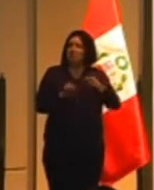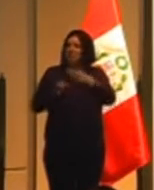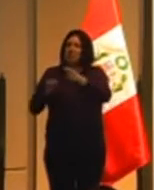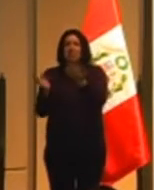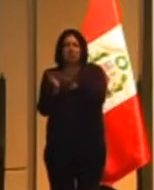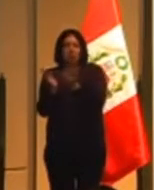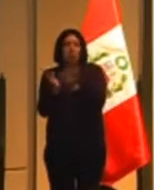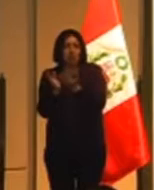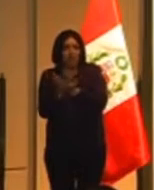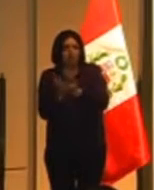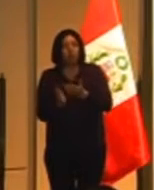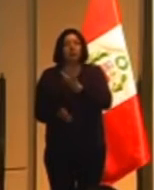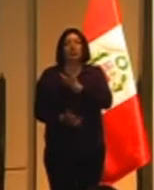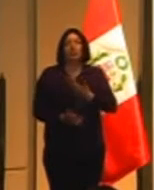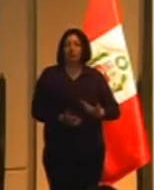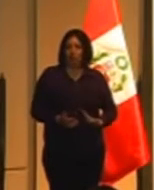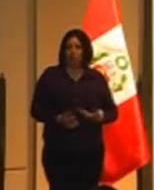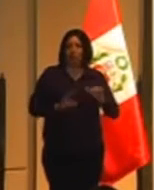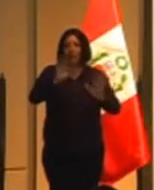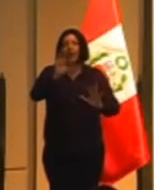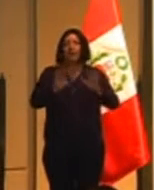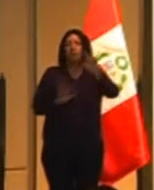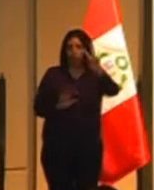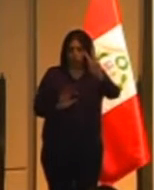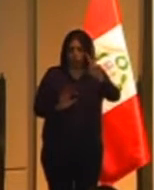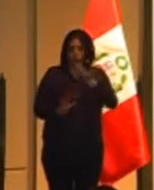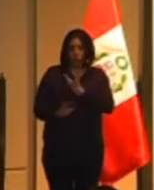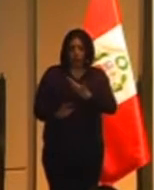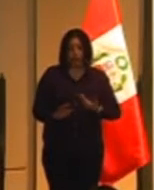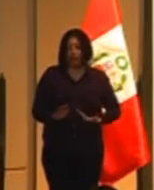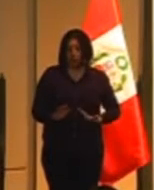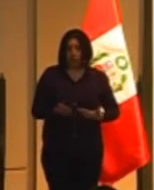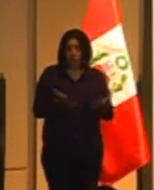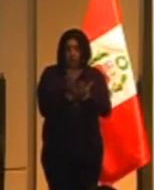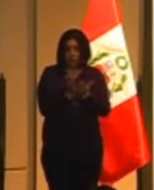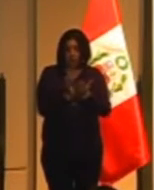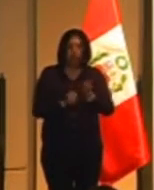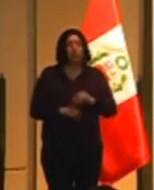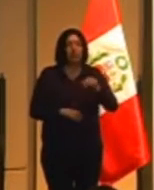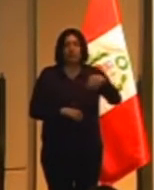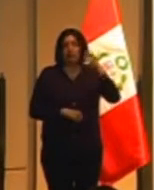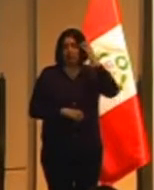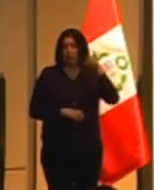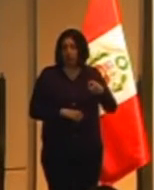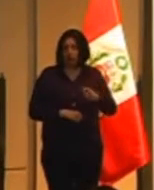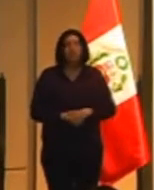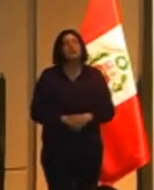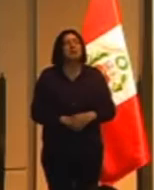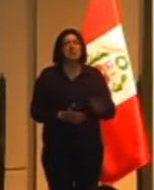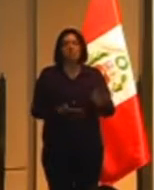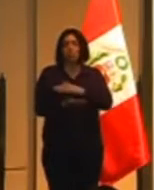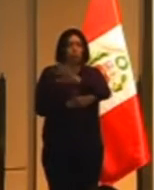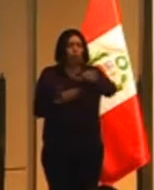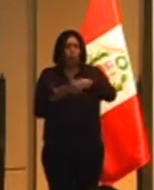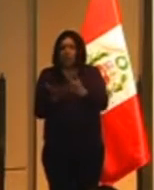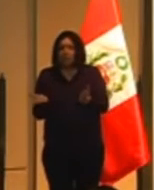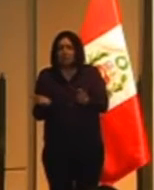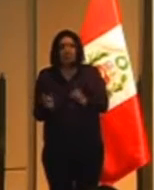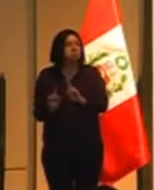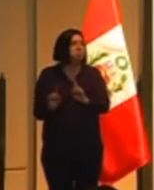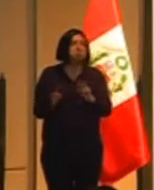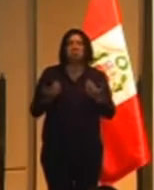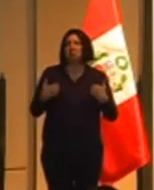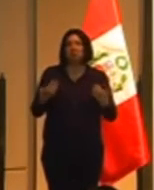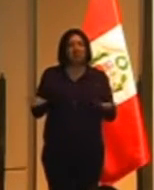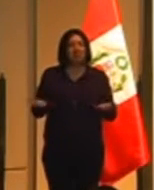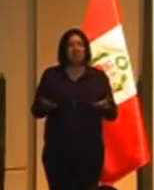colegios estatales, hay 12 colegios estatales aquí en Miraflores, y no todas tienen